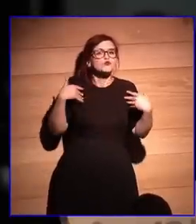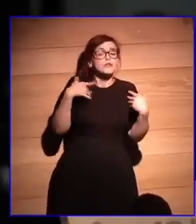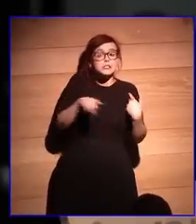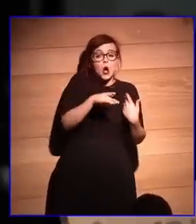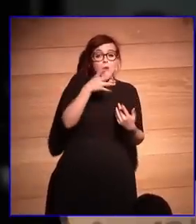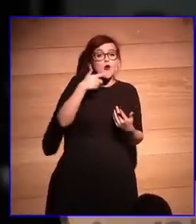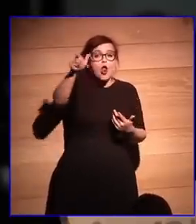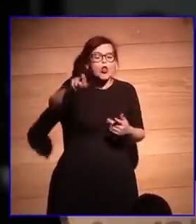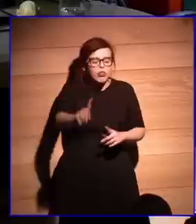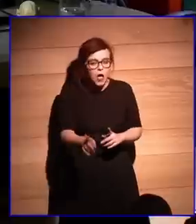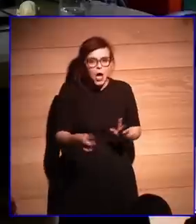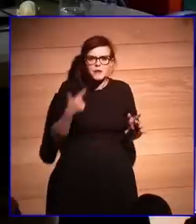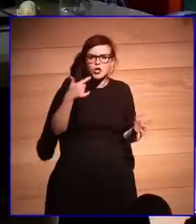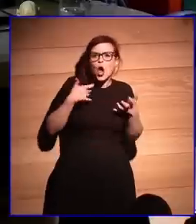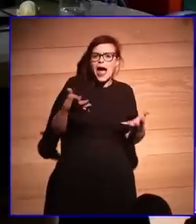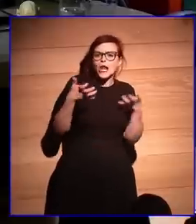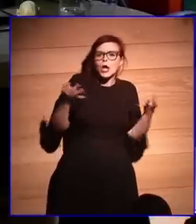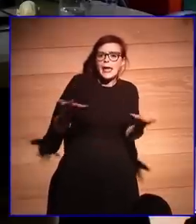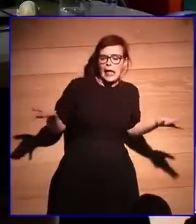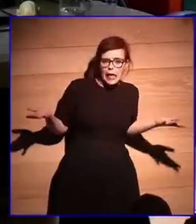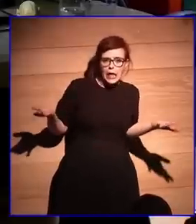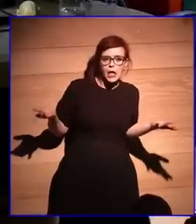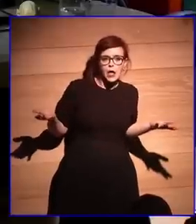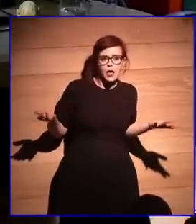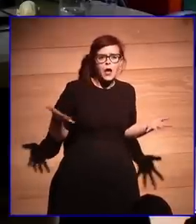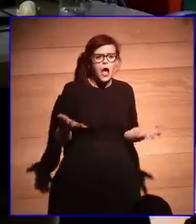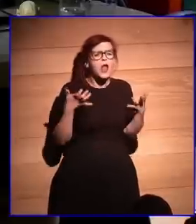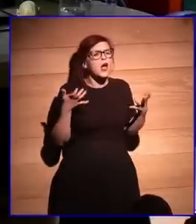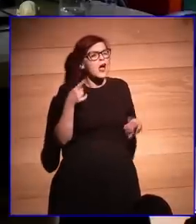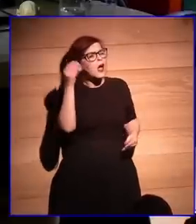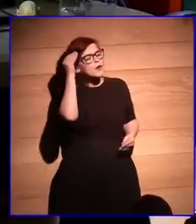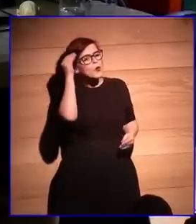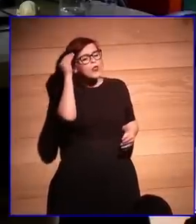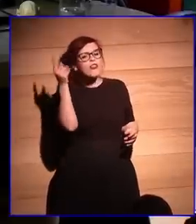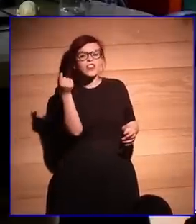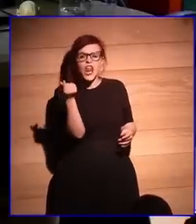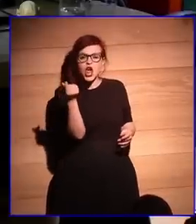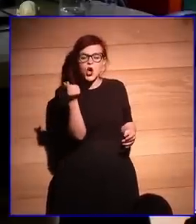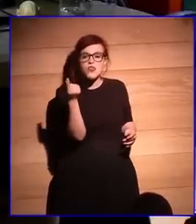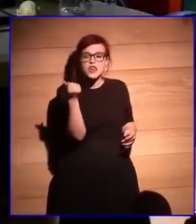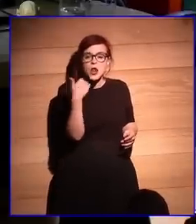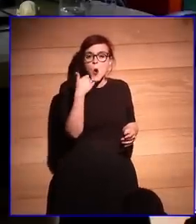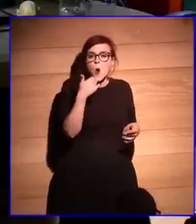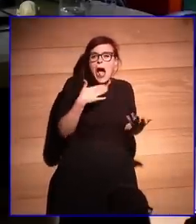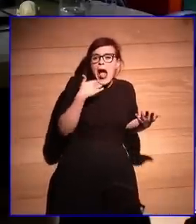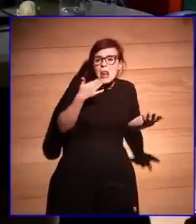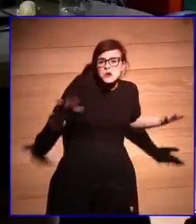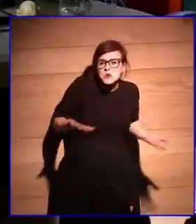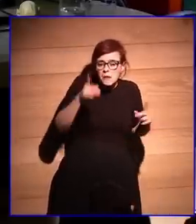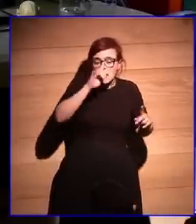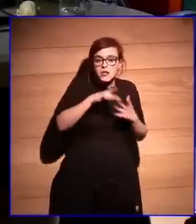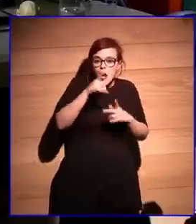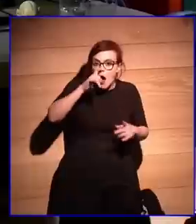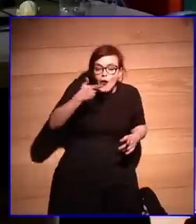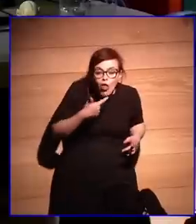un... Pero un momento, ¿qué gano? Él ganaba, le daban... Creo le que daban lo, dinero, lo, ¿no? O casona... dinero o lo que fuera. ¿Y no le